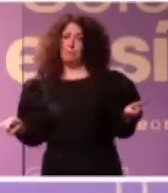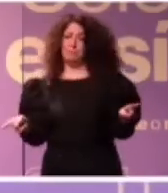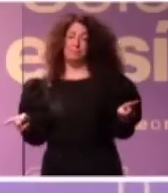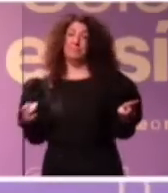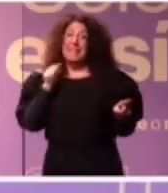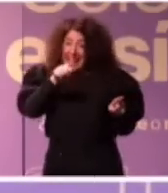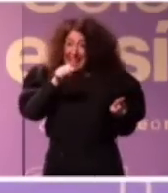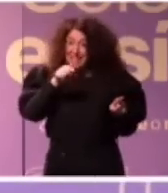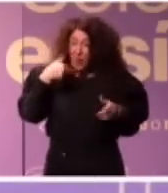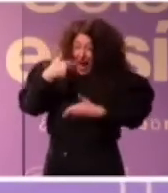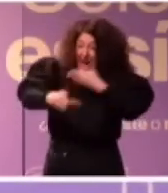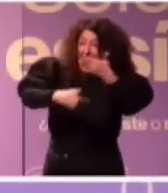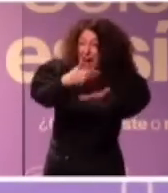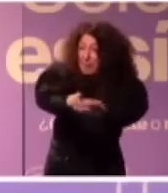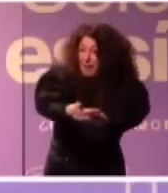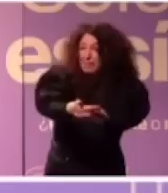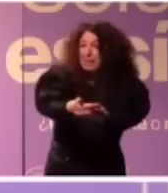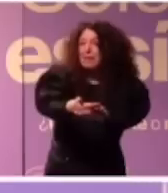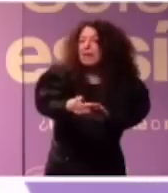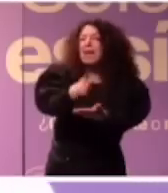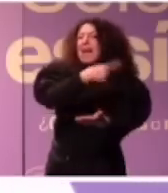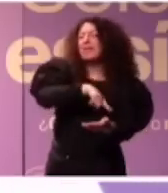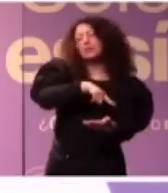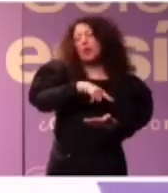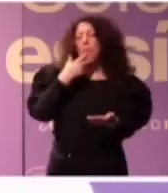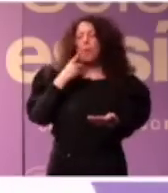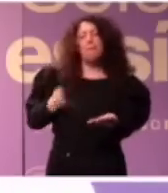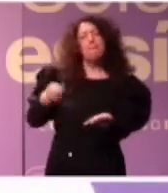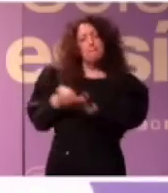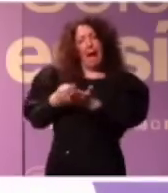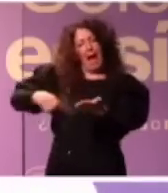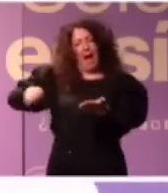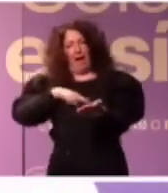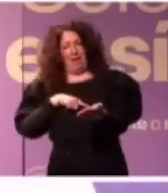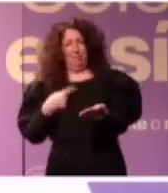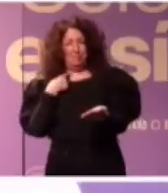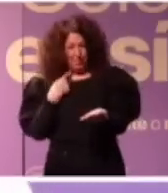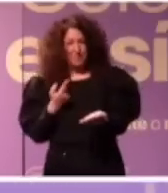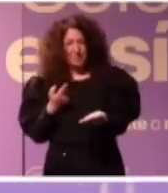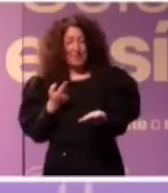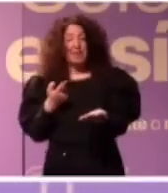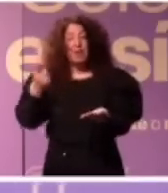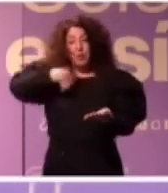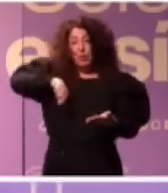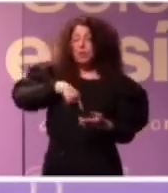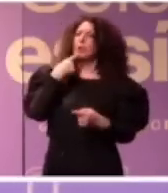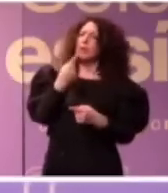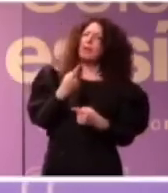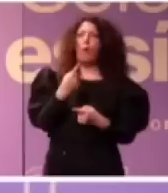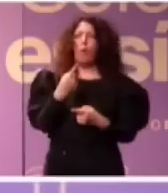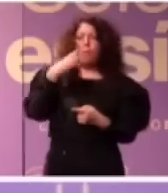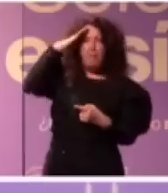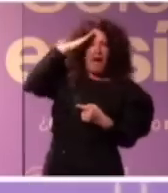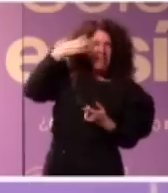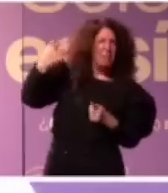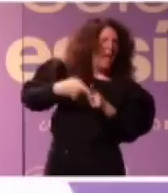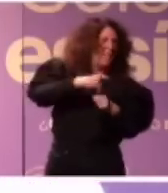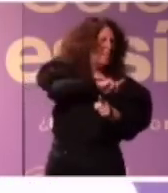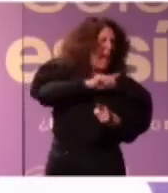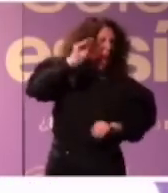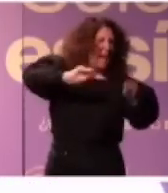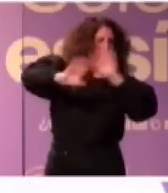ese avance han querido que tenga un precio. Y nosotras, cuando decimos esto, hay quien puede decir, madre mía, qué